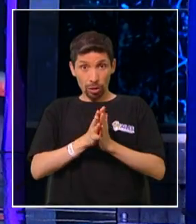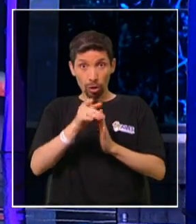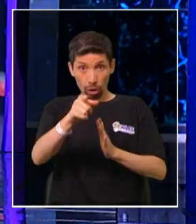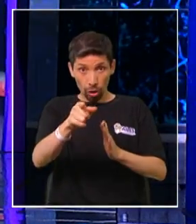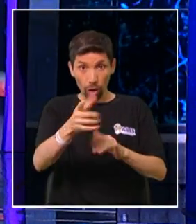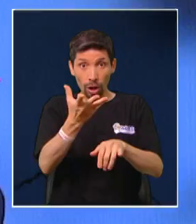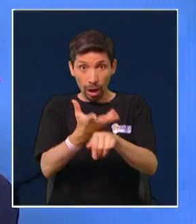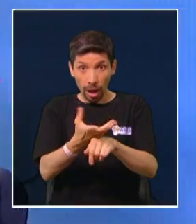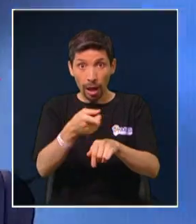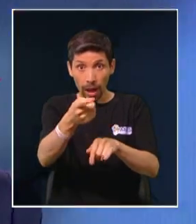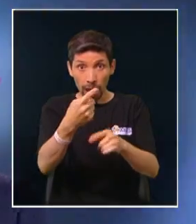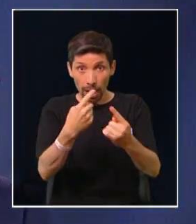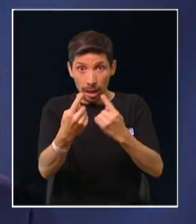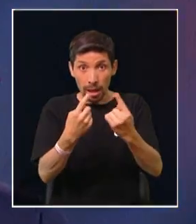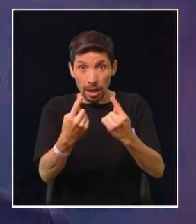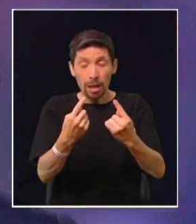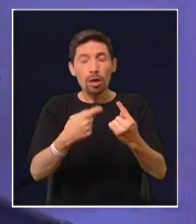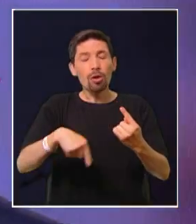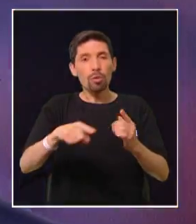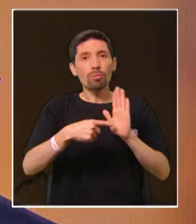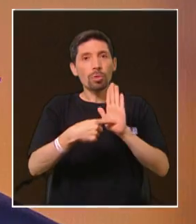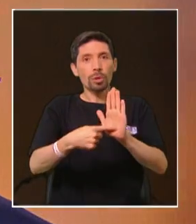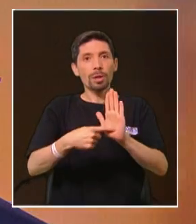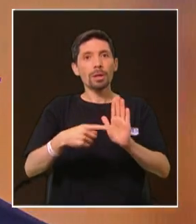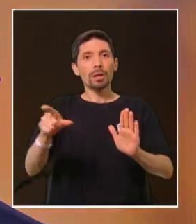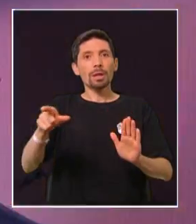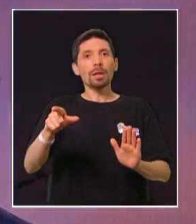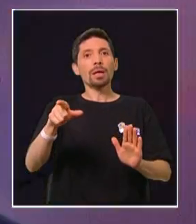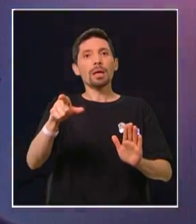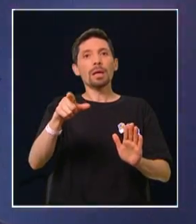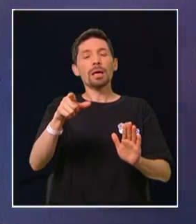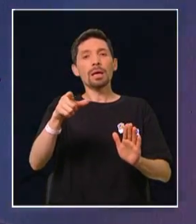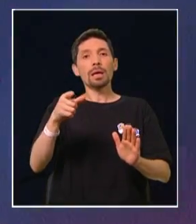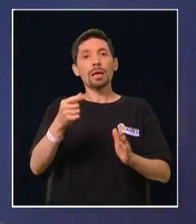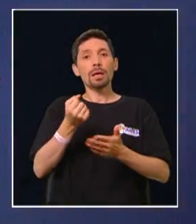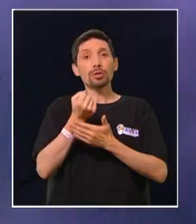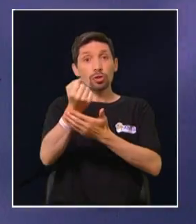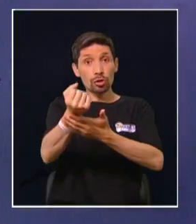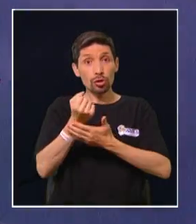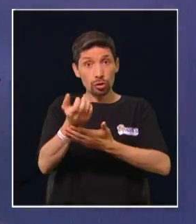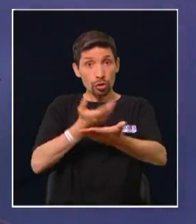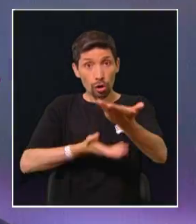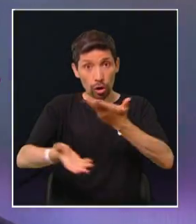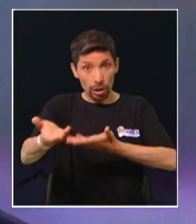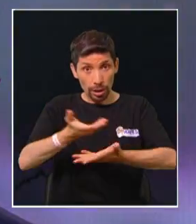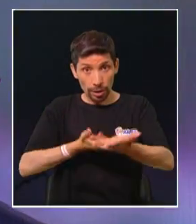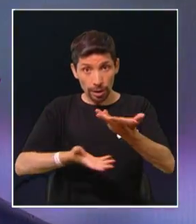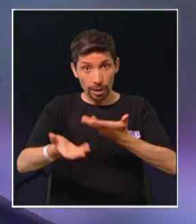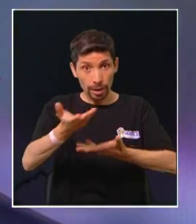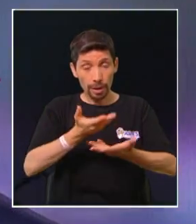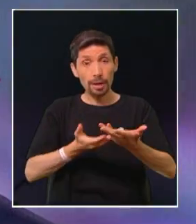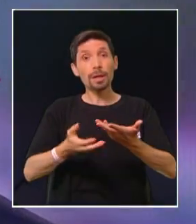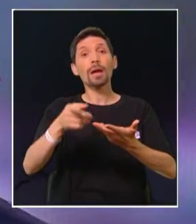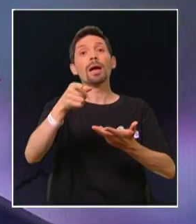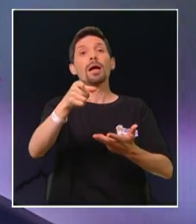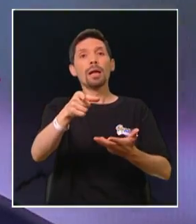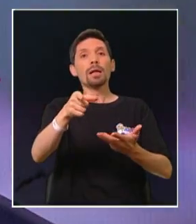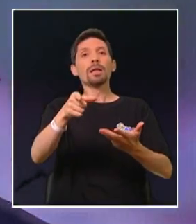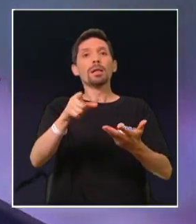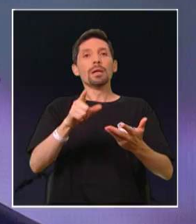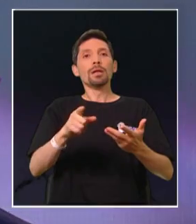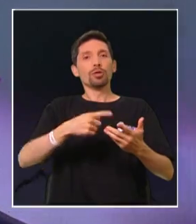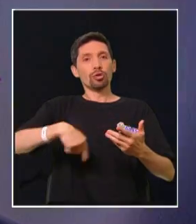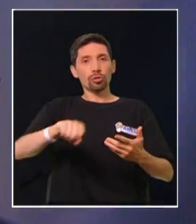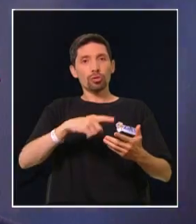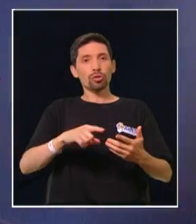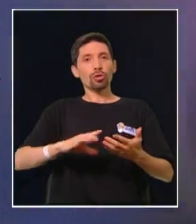nosotros que la solidaridad es imbatible y que en ese aspecto